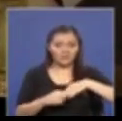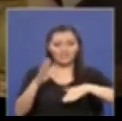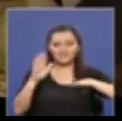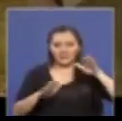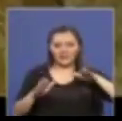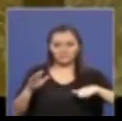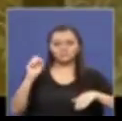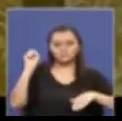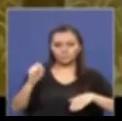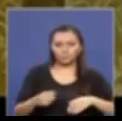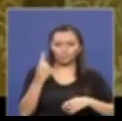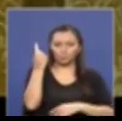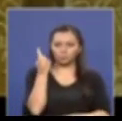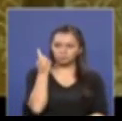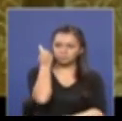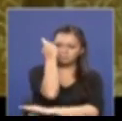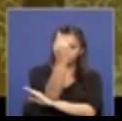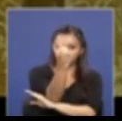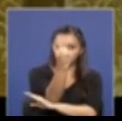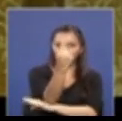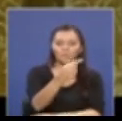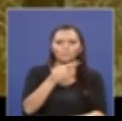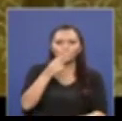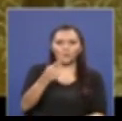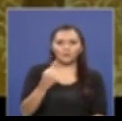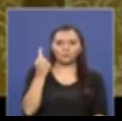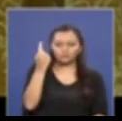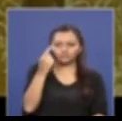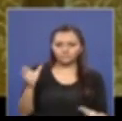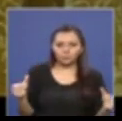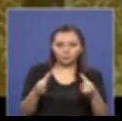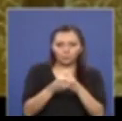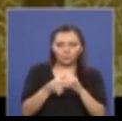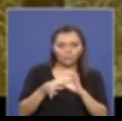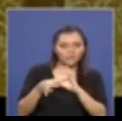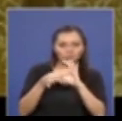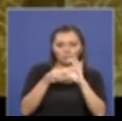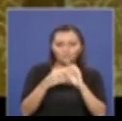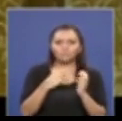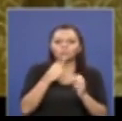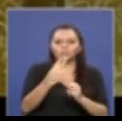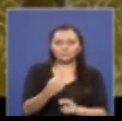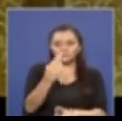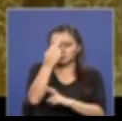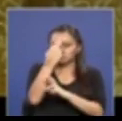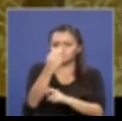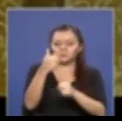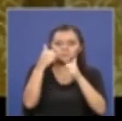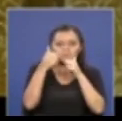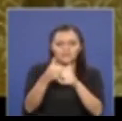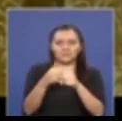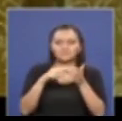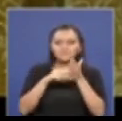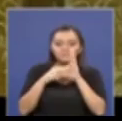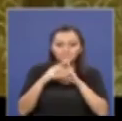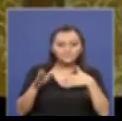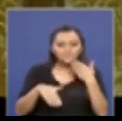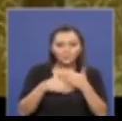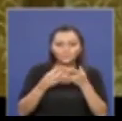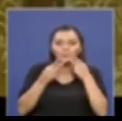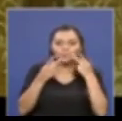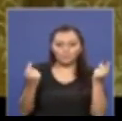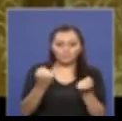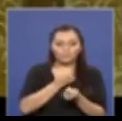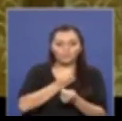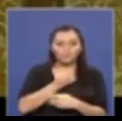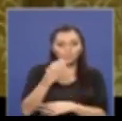de continente, una voz de pueblo unido, una voz que sea respetada y oída porque será la voz de pueblos dueños de